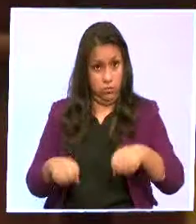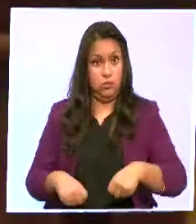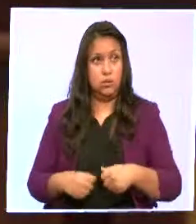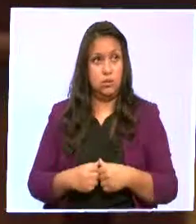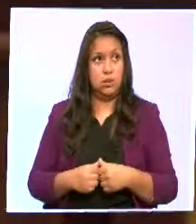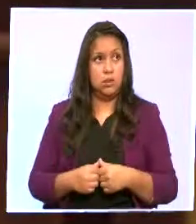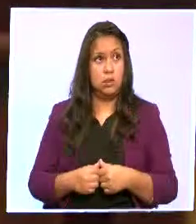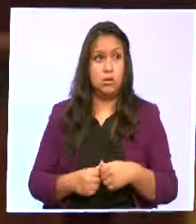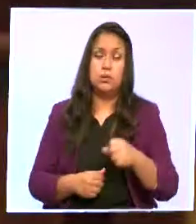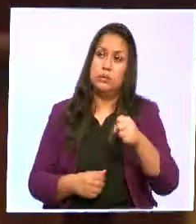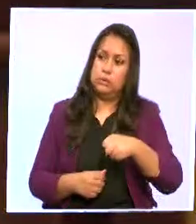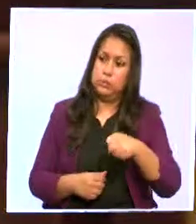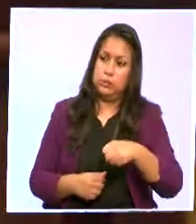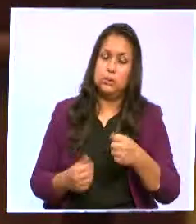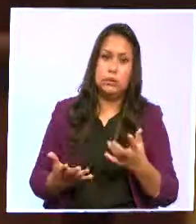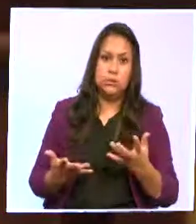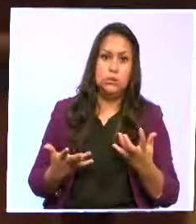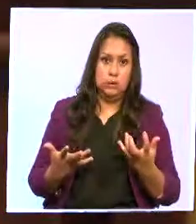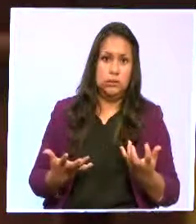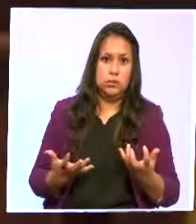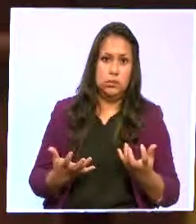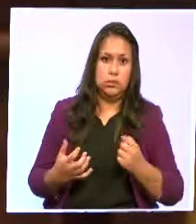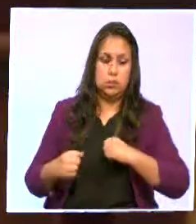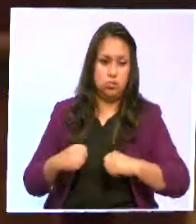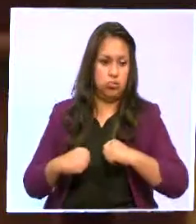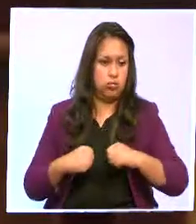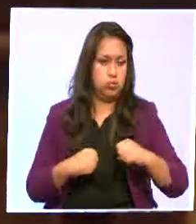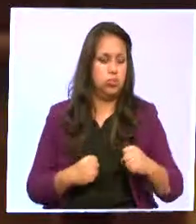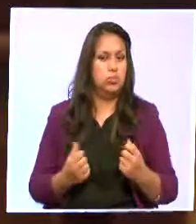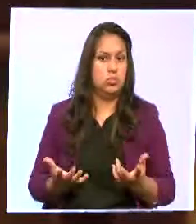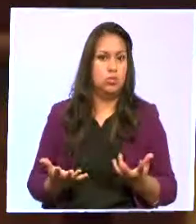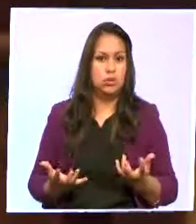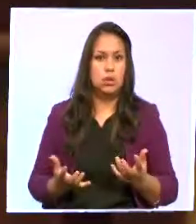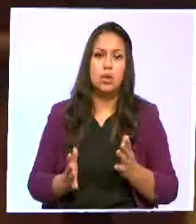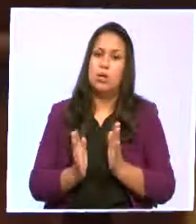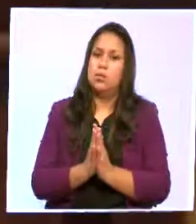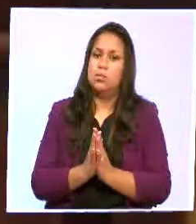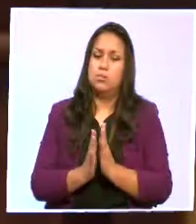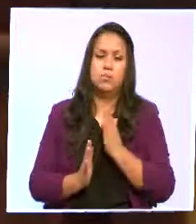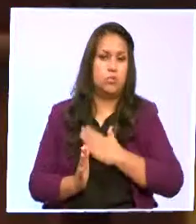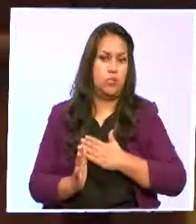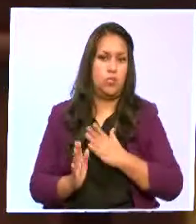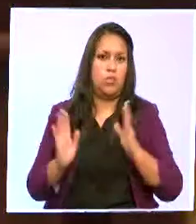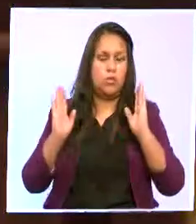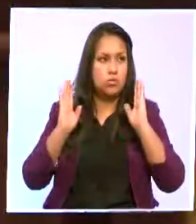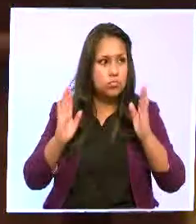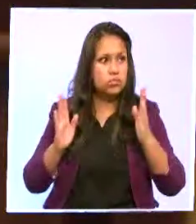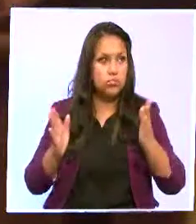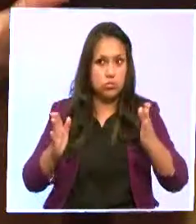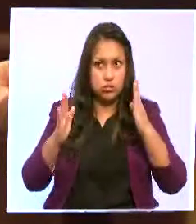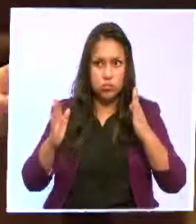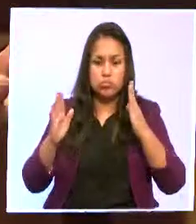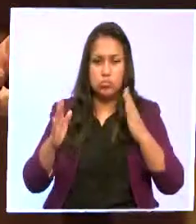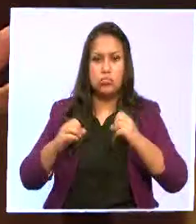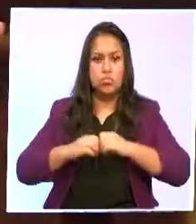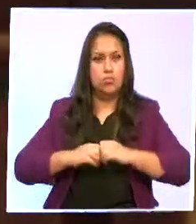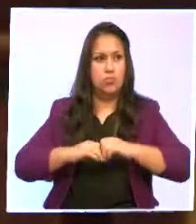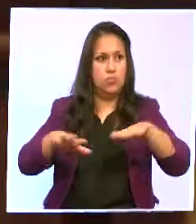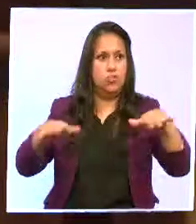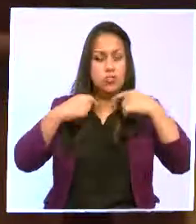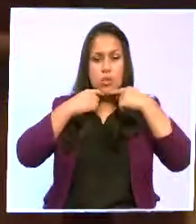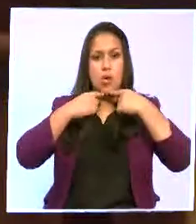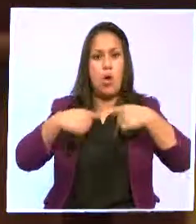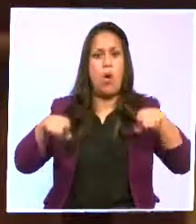esperamos darle con mucha agilidad y para eso acudimos a la ciudadanía que nos está escuchando para ampliar más esta convocatoria